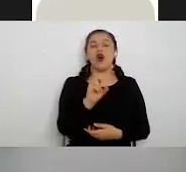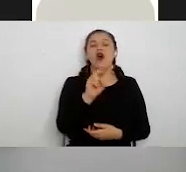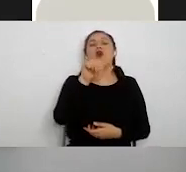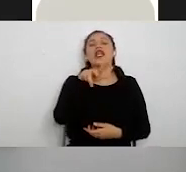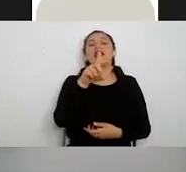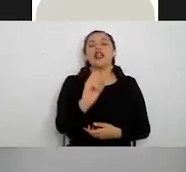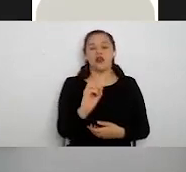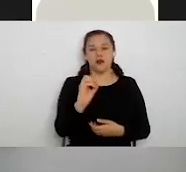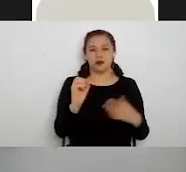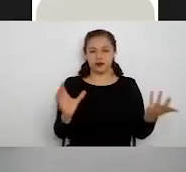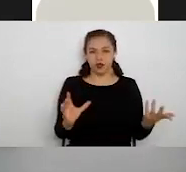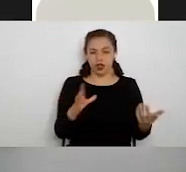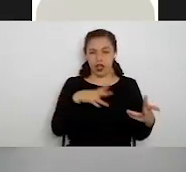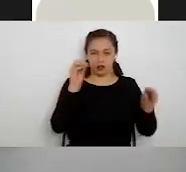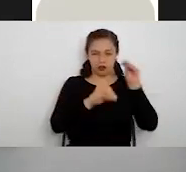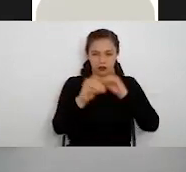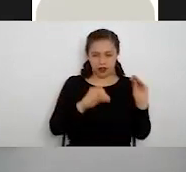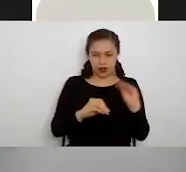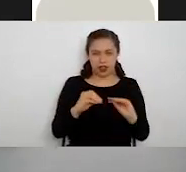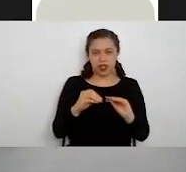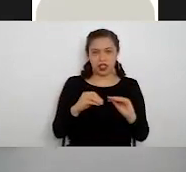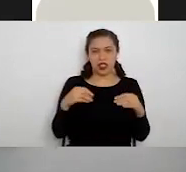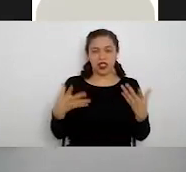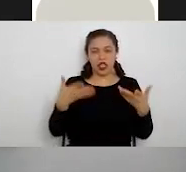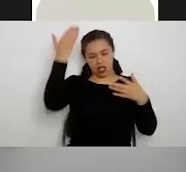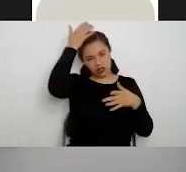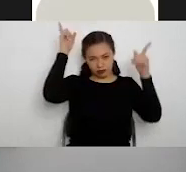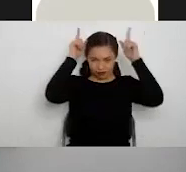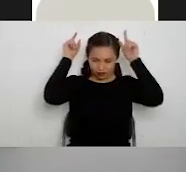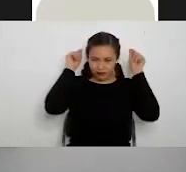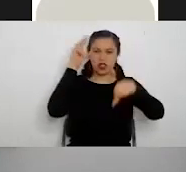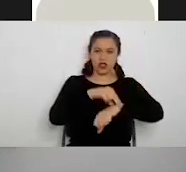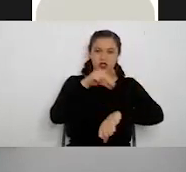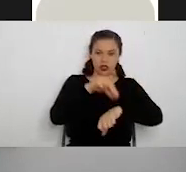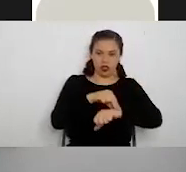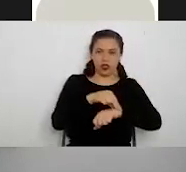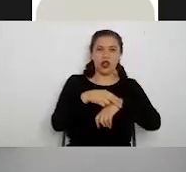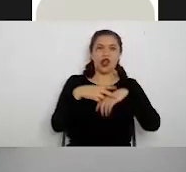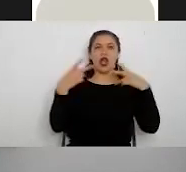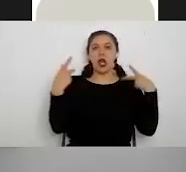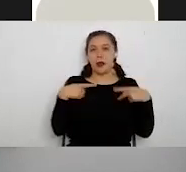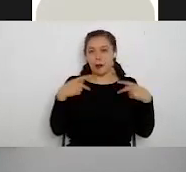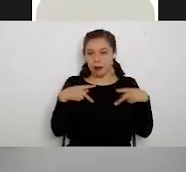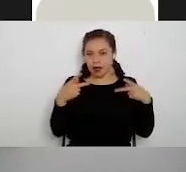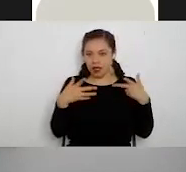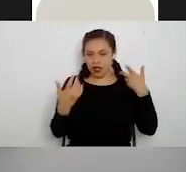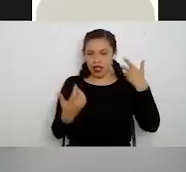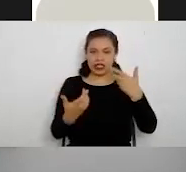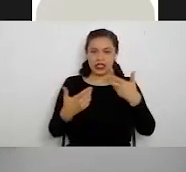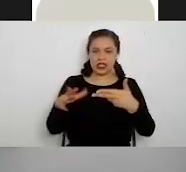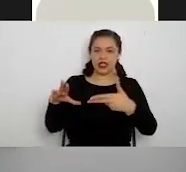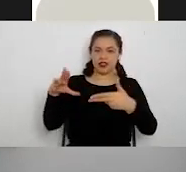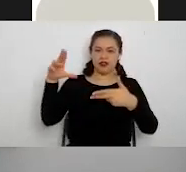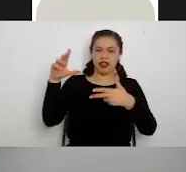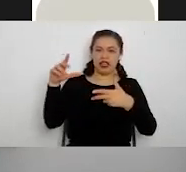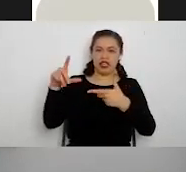o no tienen las suficientes enfermeros, doctores, manejadores de trailers y demás. Y a